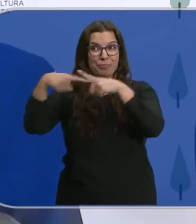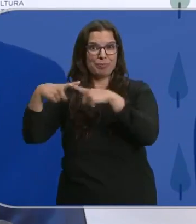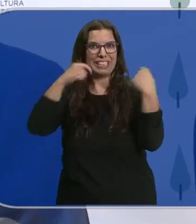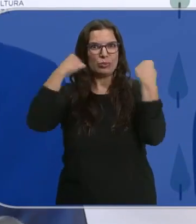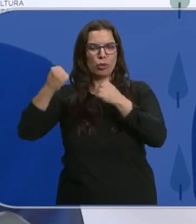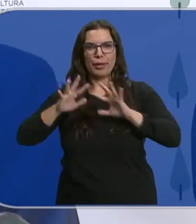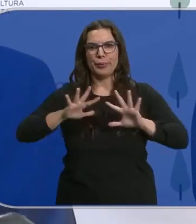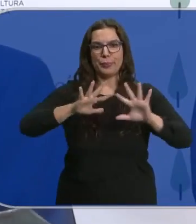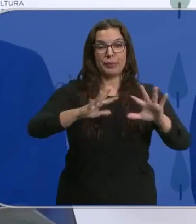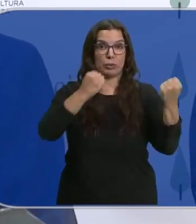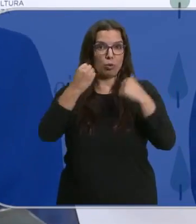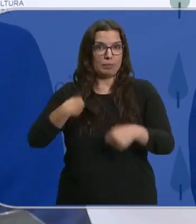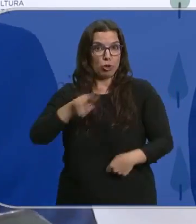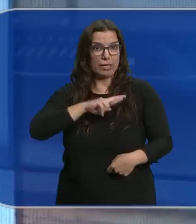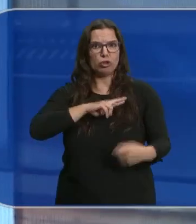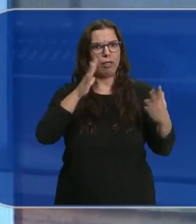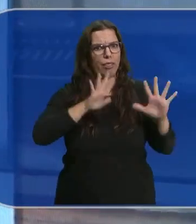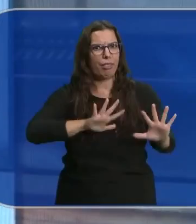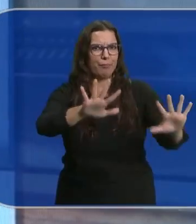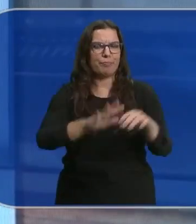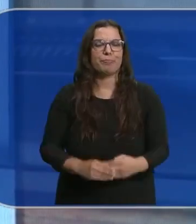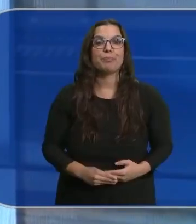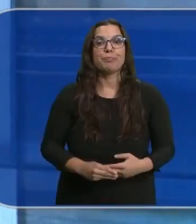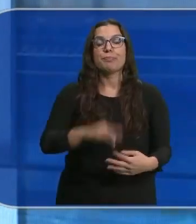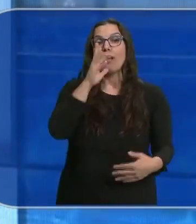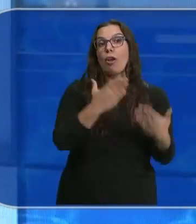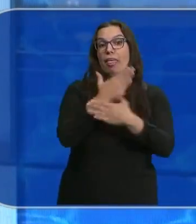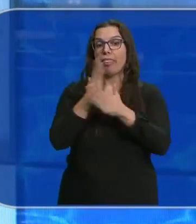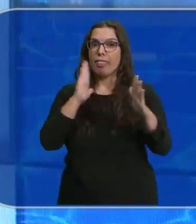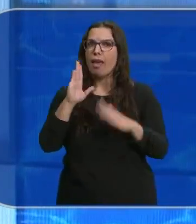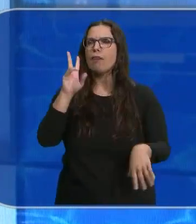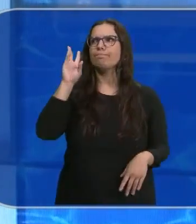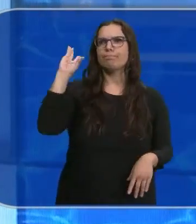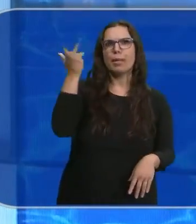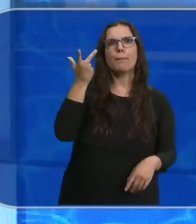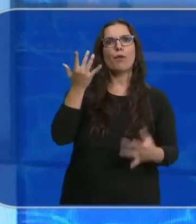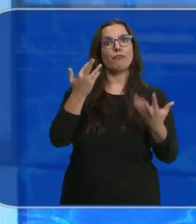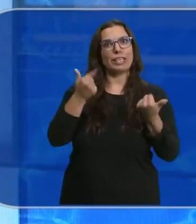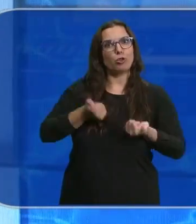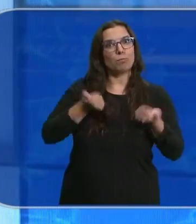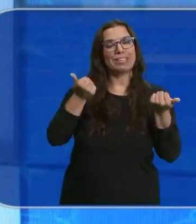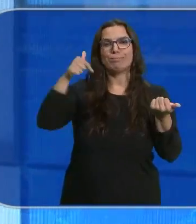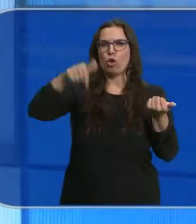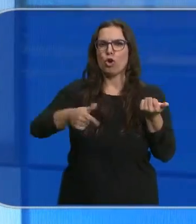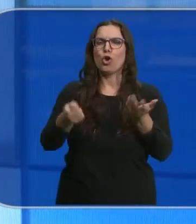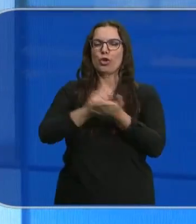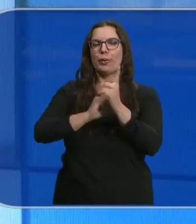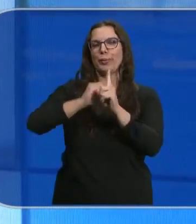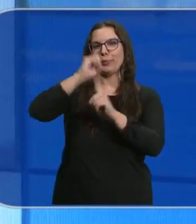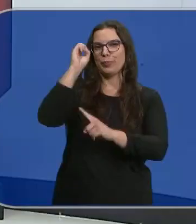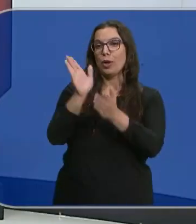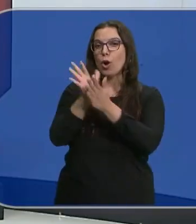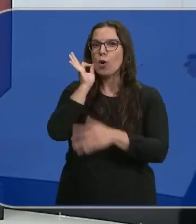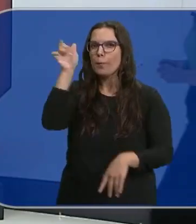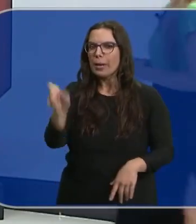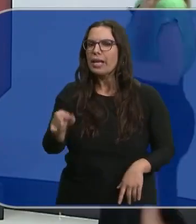estas instituciones religiosas. Y estos días hemos tenido un ambiente más fresco, pero hoy las temperaturas vuelven a subir.